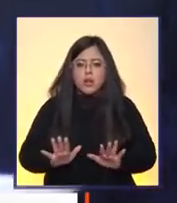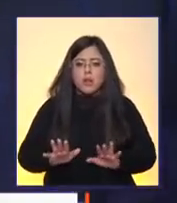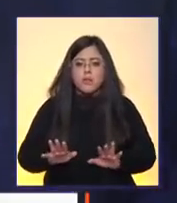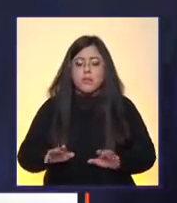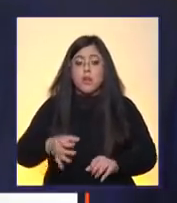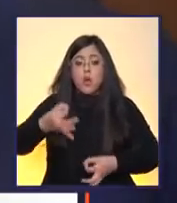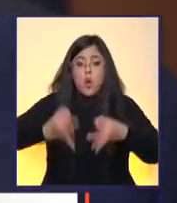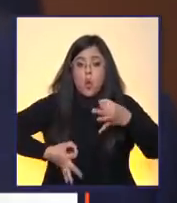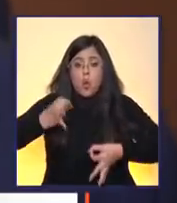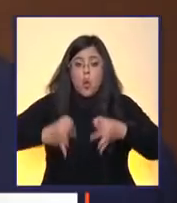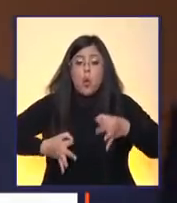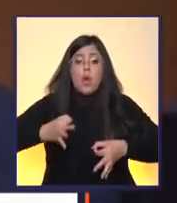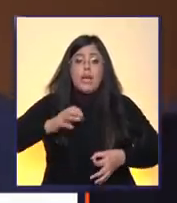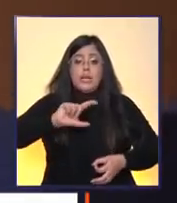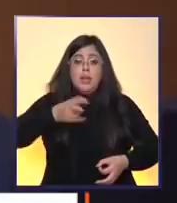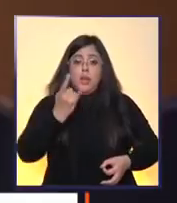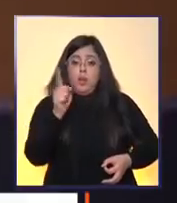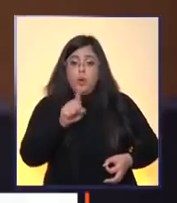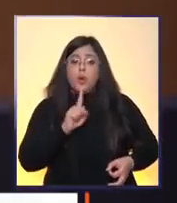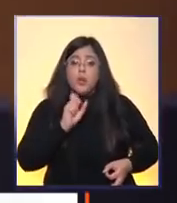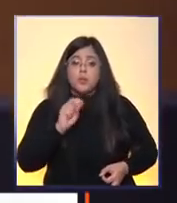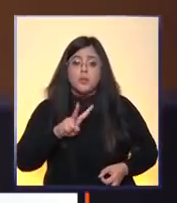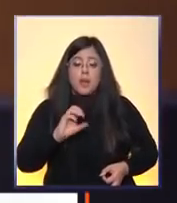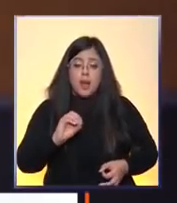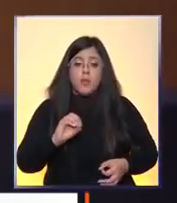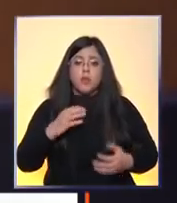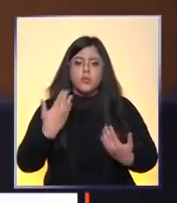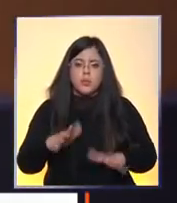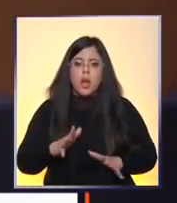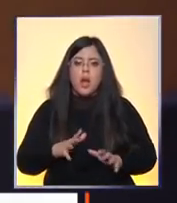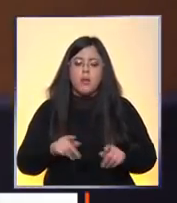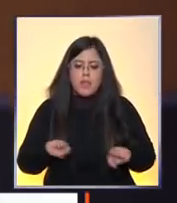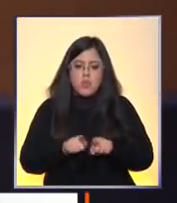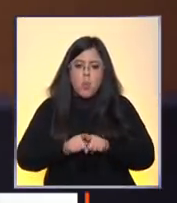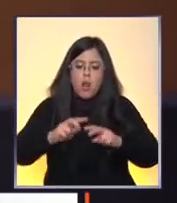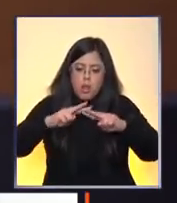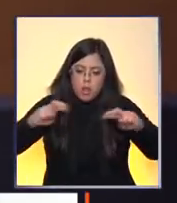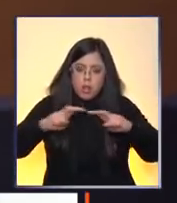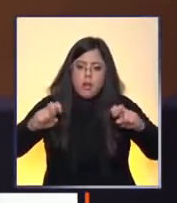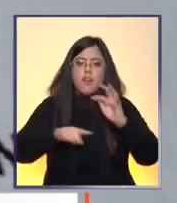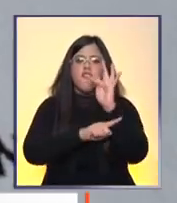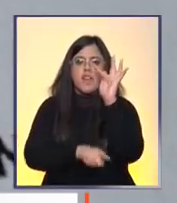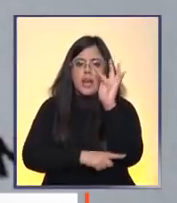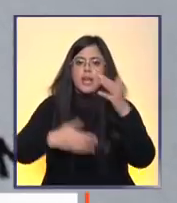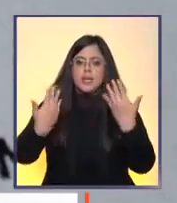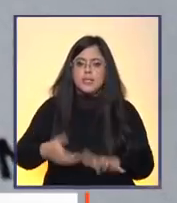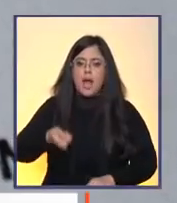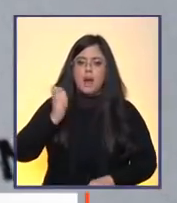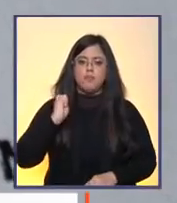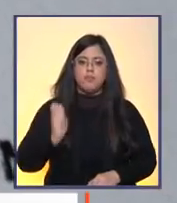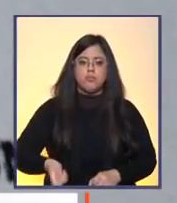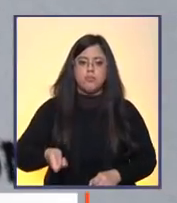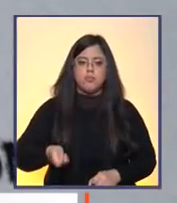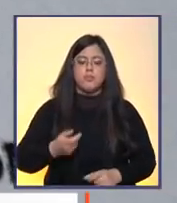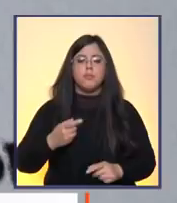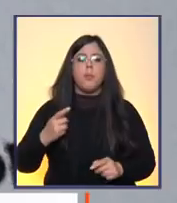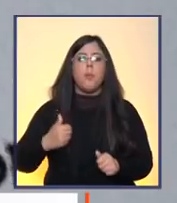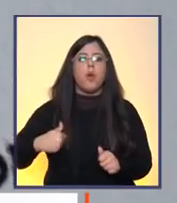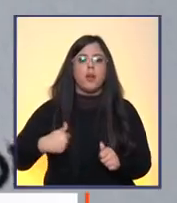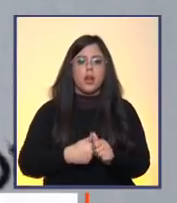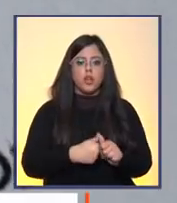Gustavo Campaña siguió siendo investigado, esta vez por la fiscalía, que lo formalizó por acoso sexual.